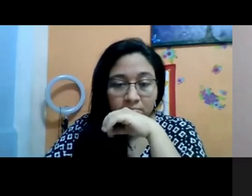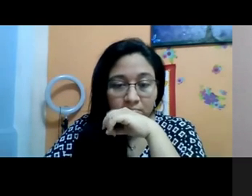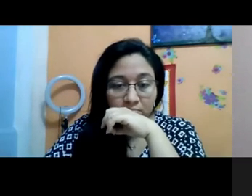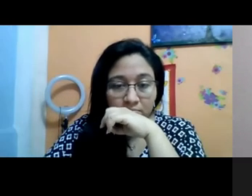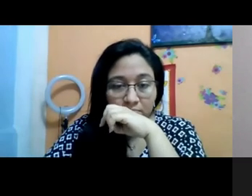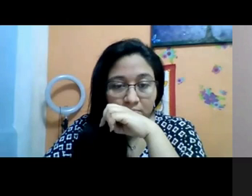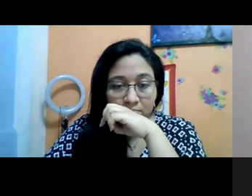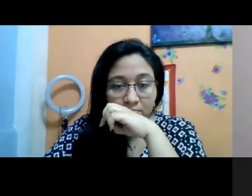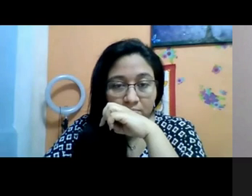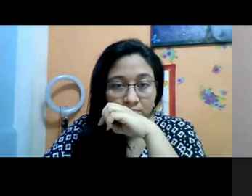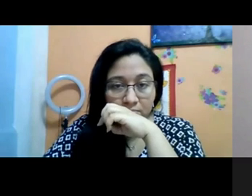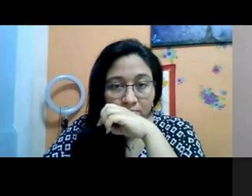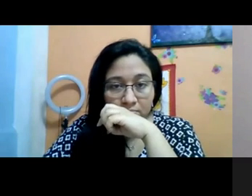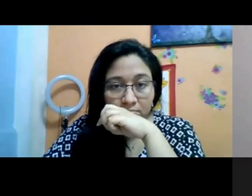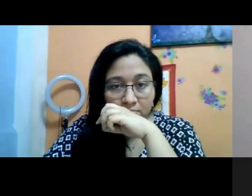Por si acaso.